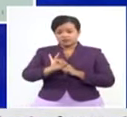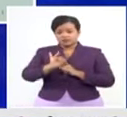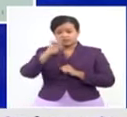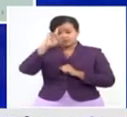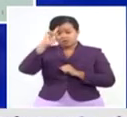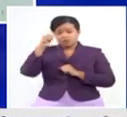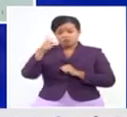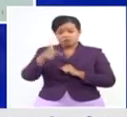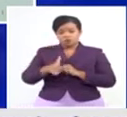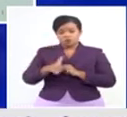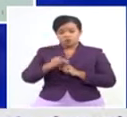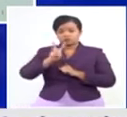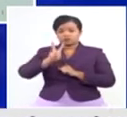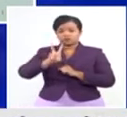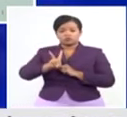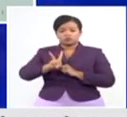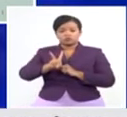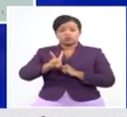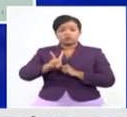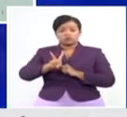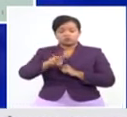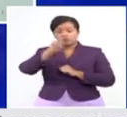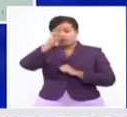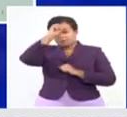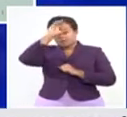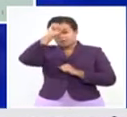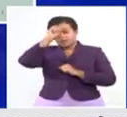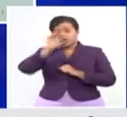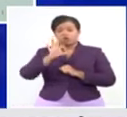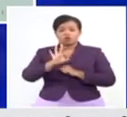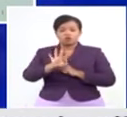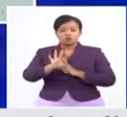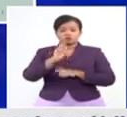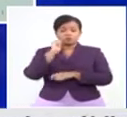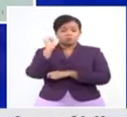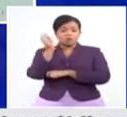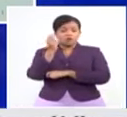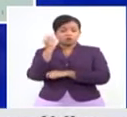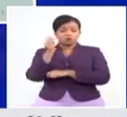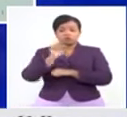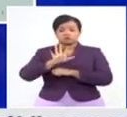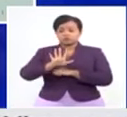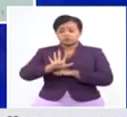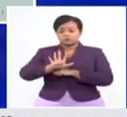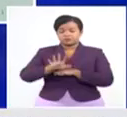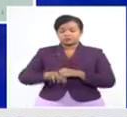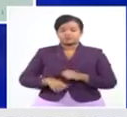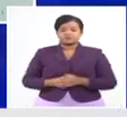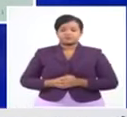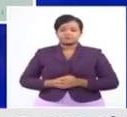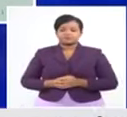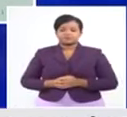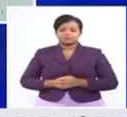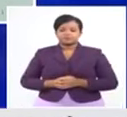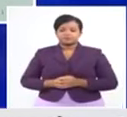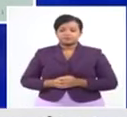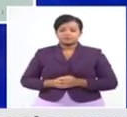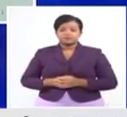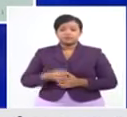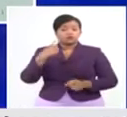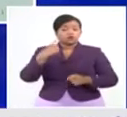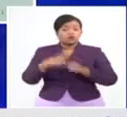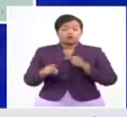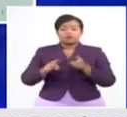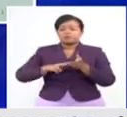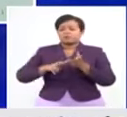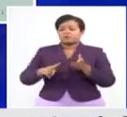Martínez 32, Minas de Matambre 8 y Mantua 5 casos positivos. Avanzamos, vamos a conocer